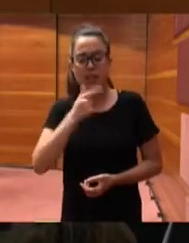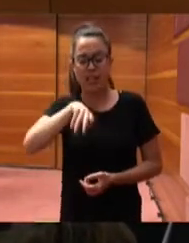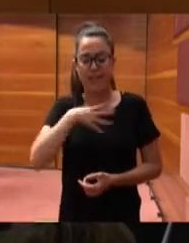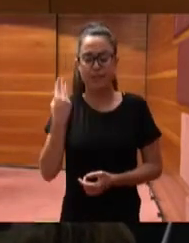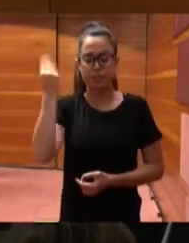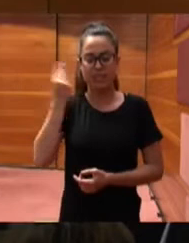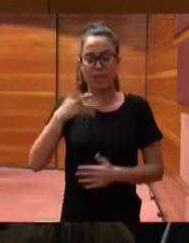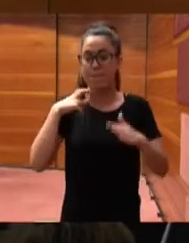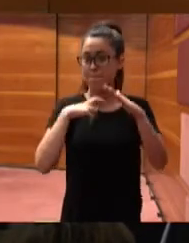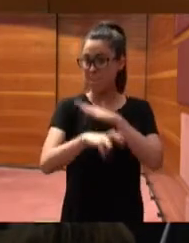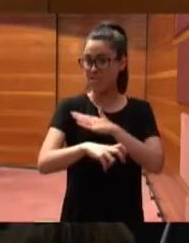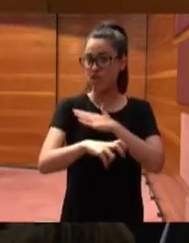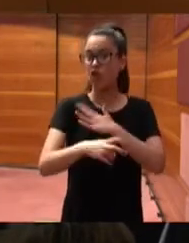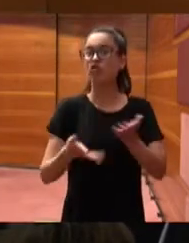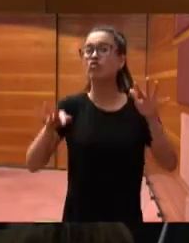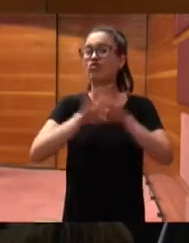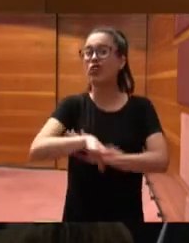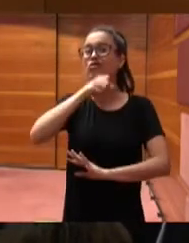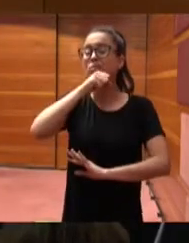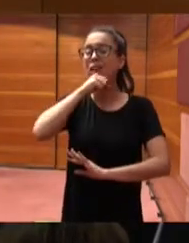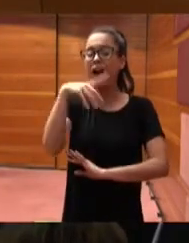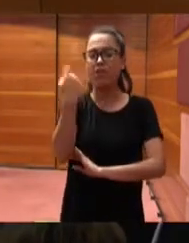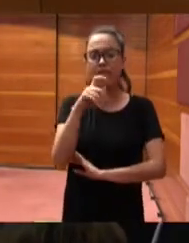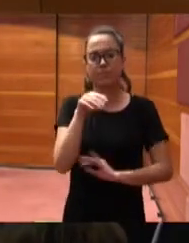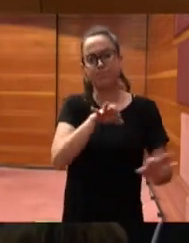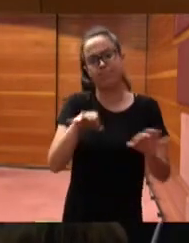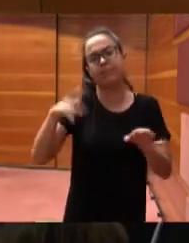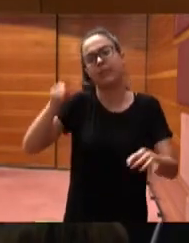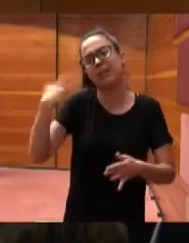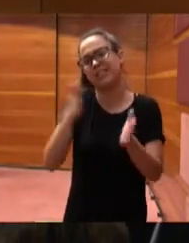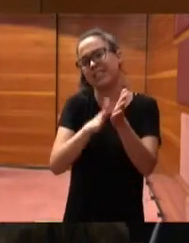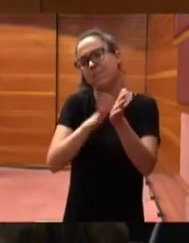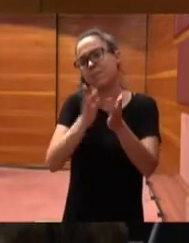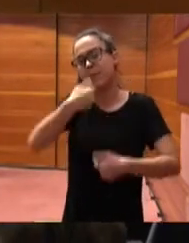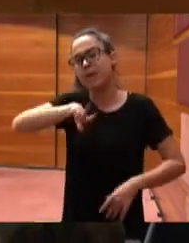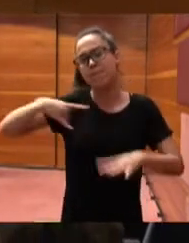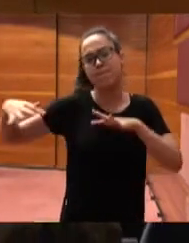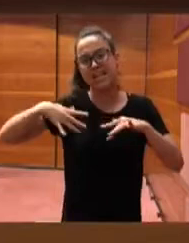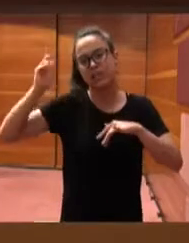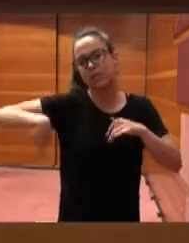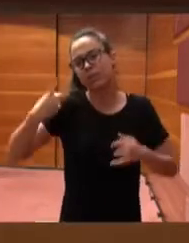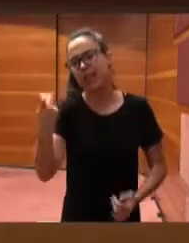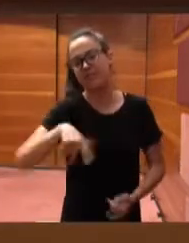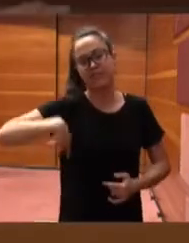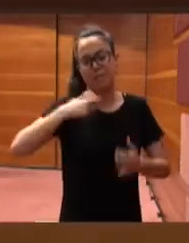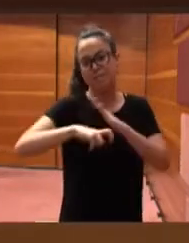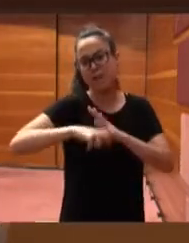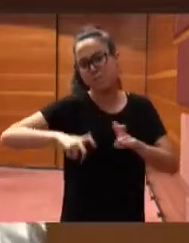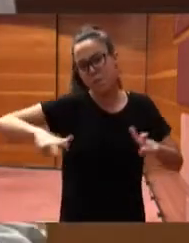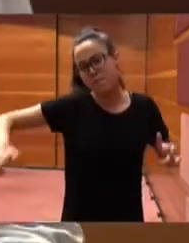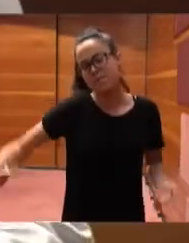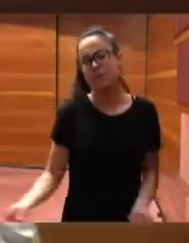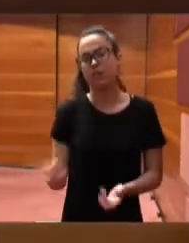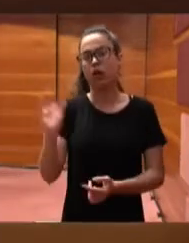en Nochevieja fue al panel de usuarios, el que dijo, oye, cuando juega el Athletic Samamés, ponme el triple de metros, que no llegamos. Las tarifas de precios las